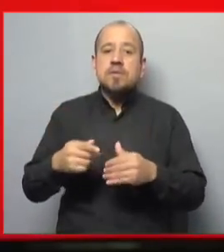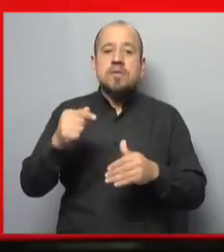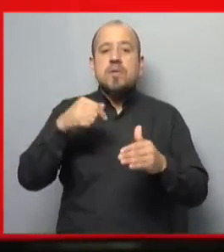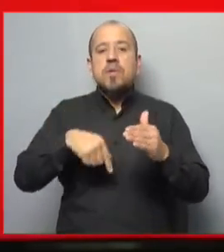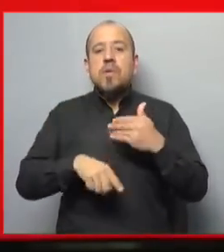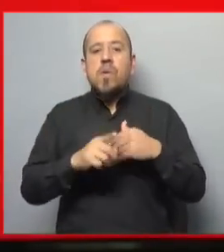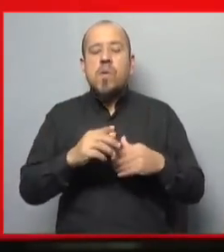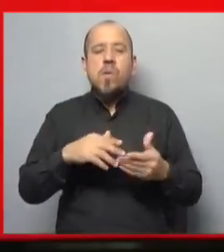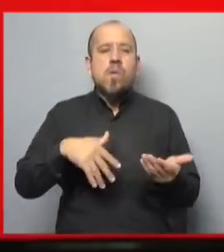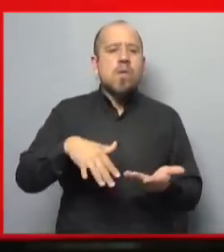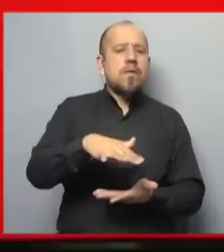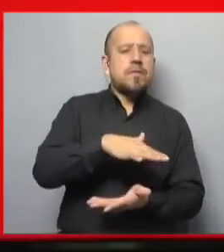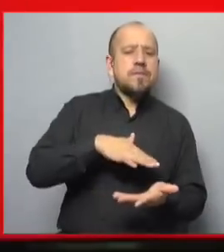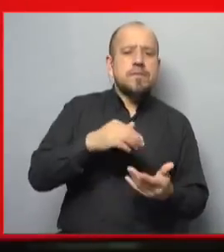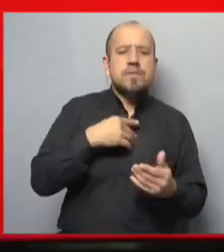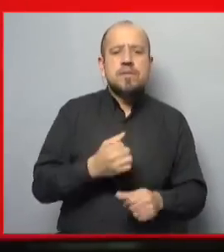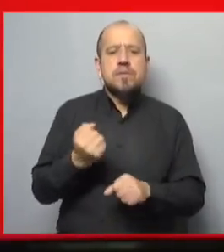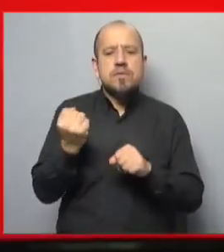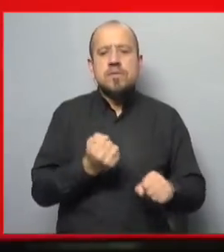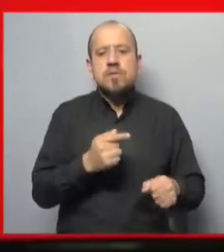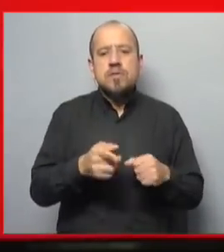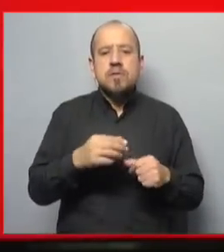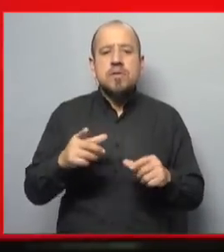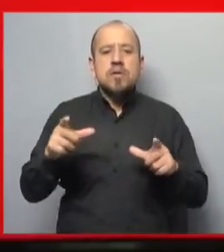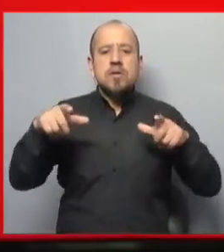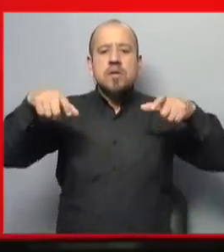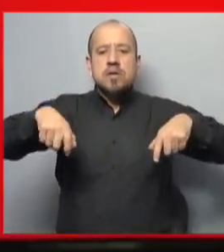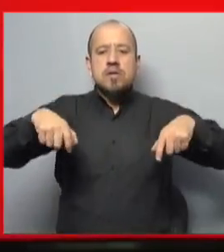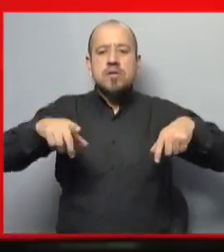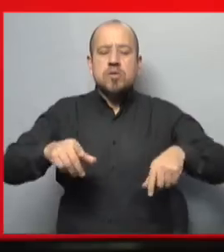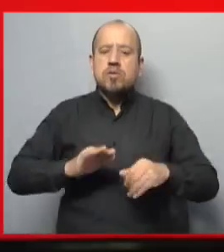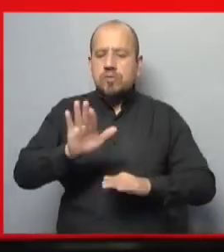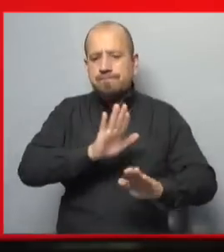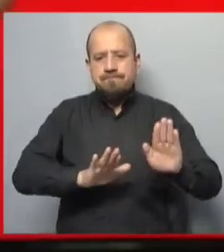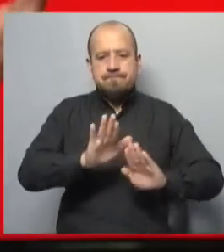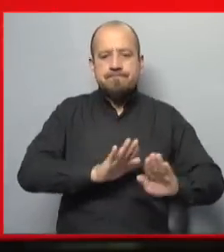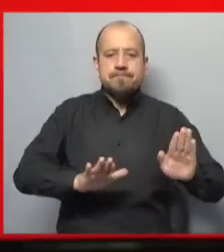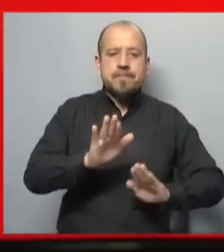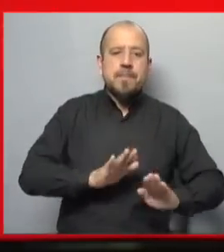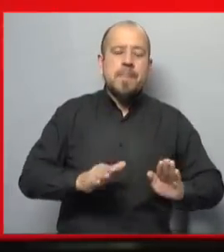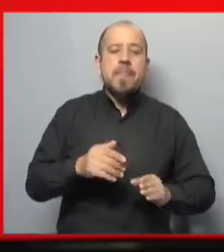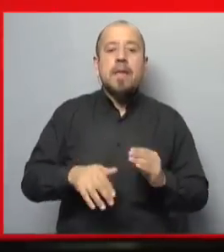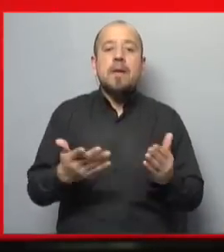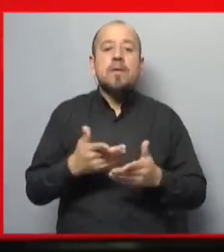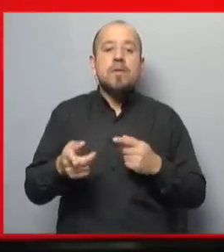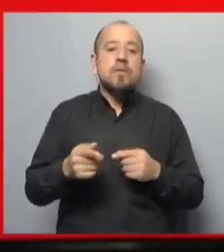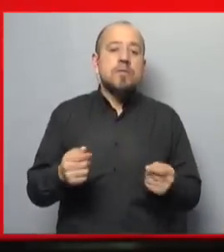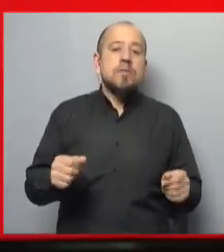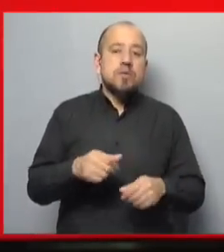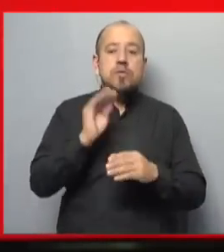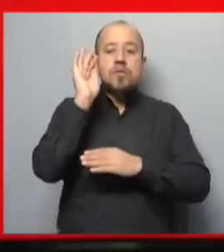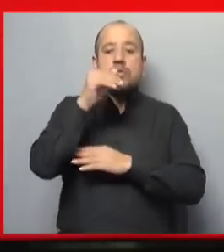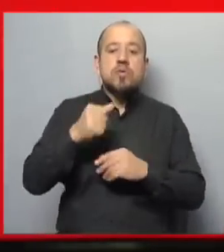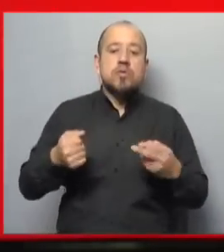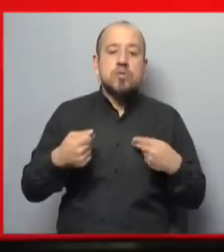de salón que pasean asados y eso en la cancha que estaba después se modificó y ahora bueno es una cancha repito de basket o de